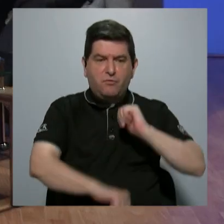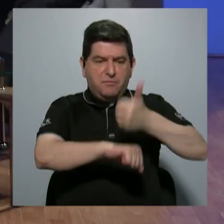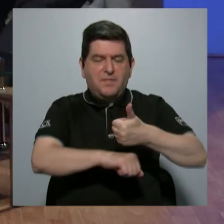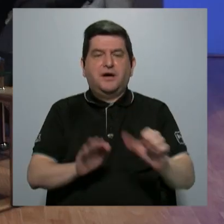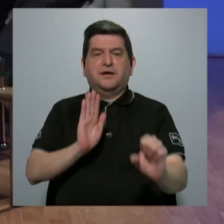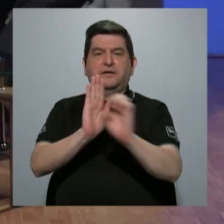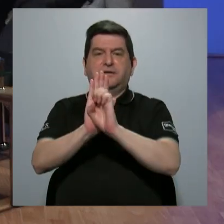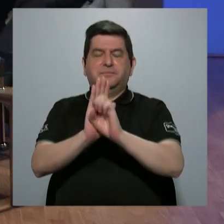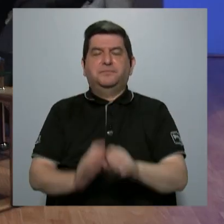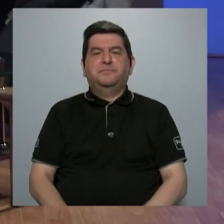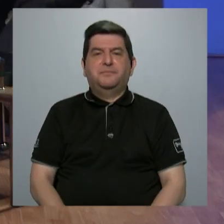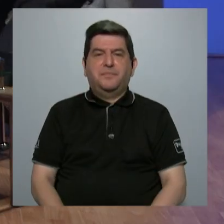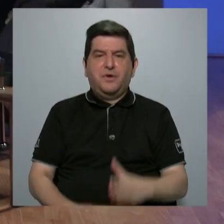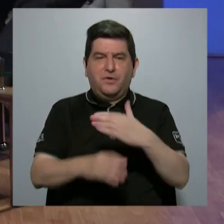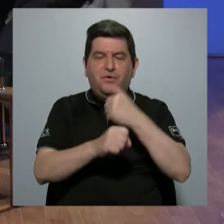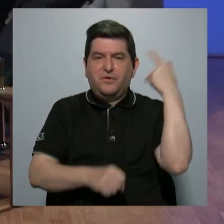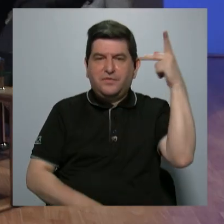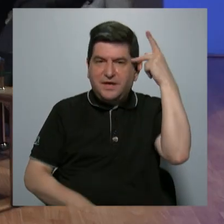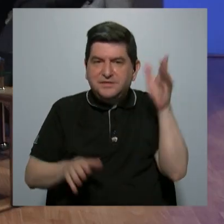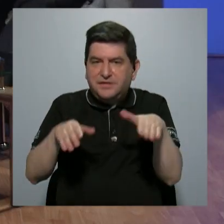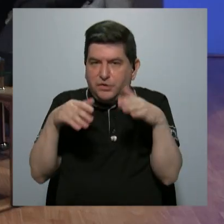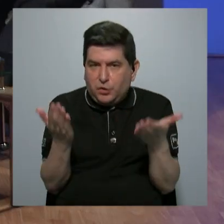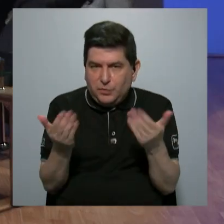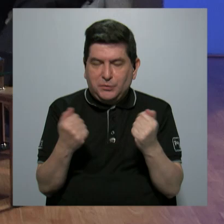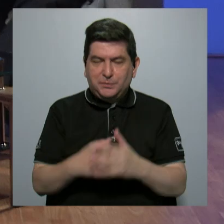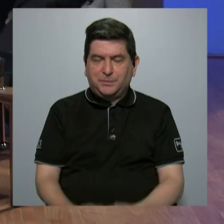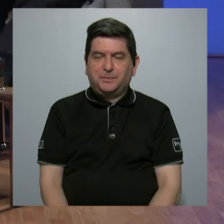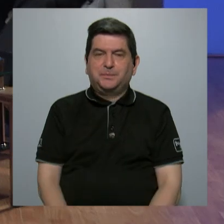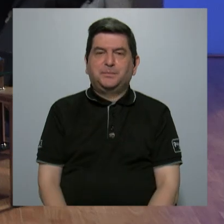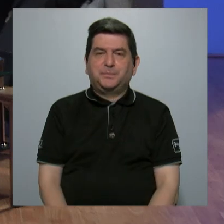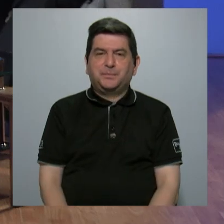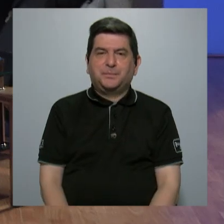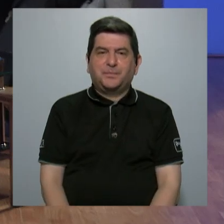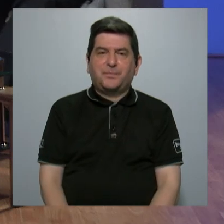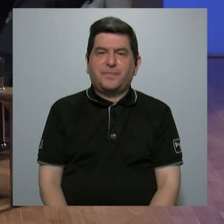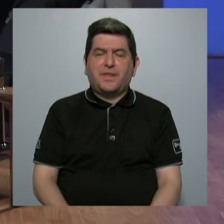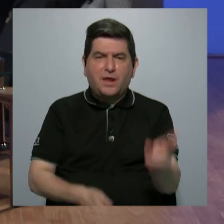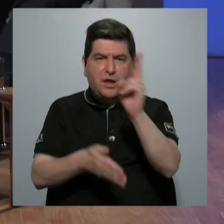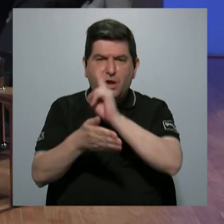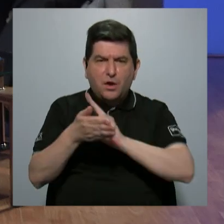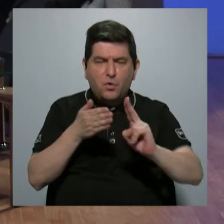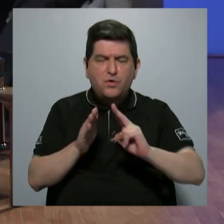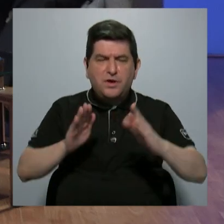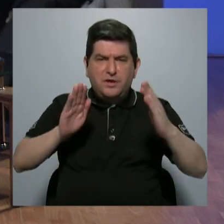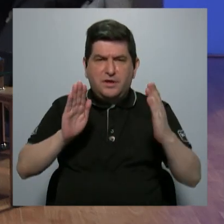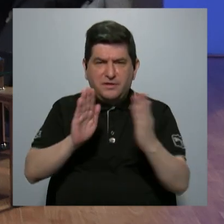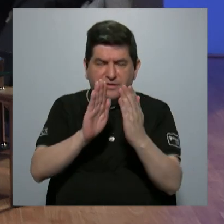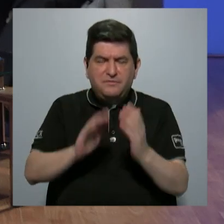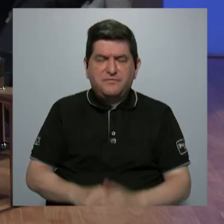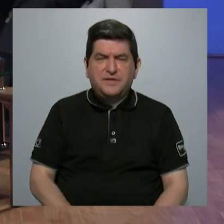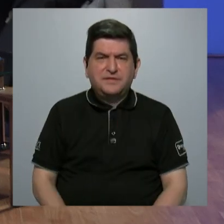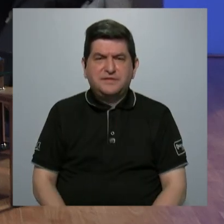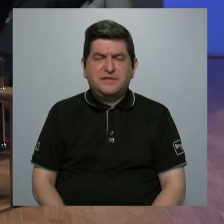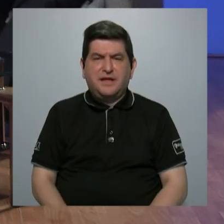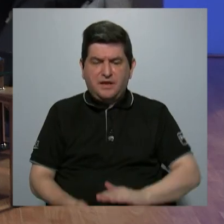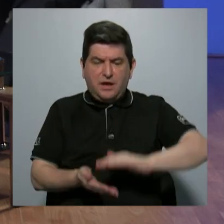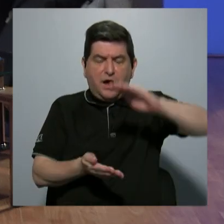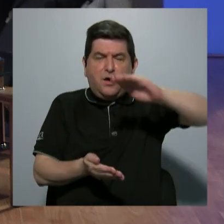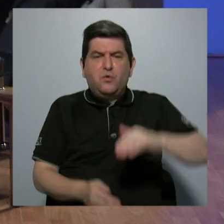ejemplo de cómo hacer política. ¿Qué debe hacer la universidad frente al creciente uso de la inteligencia